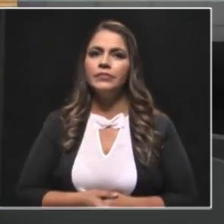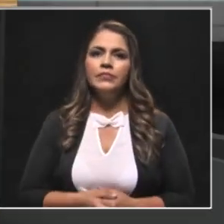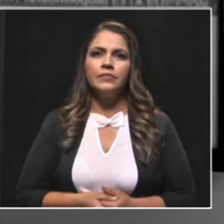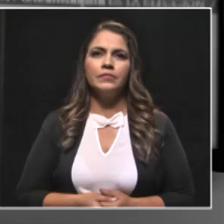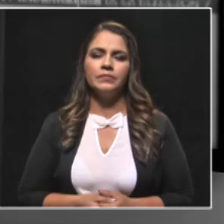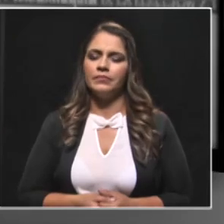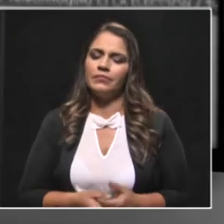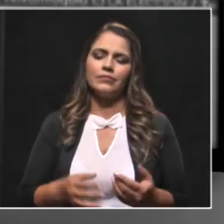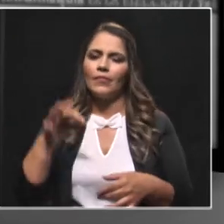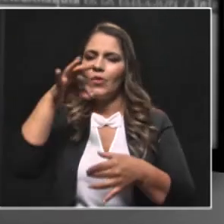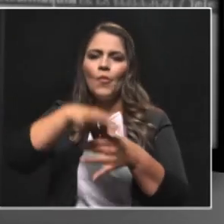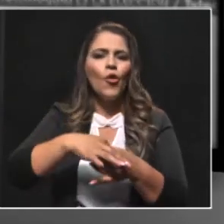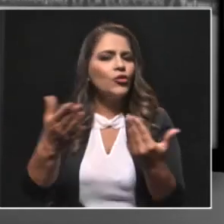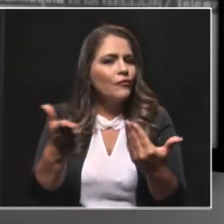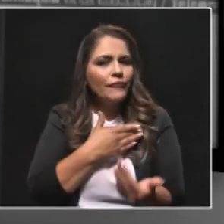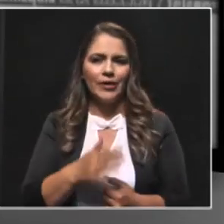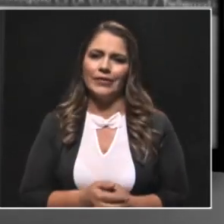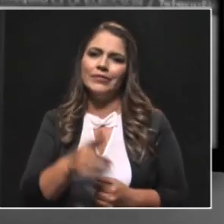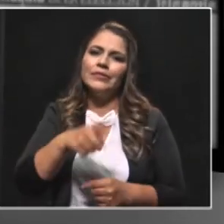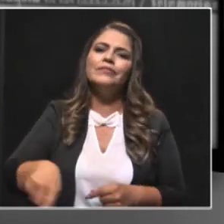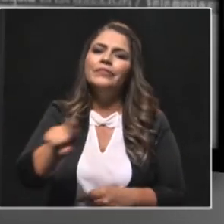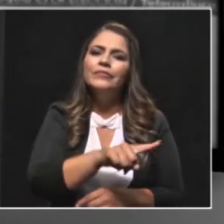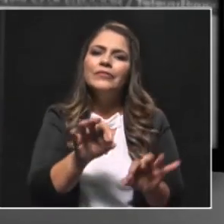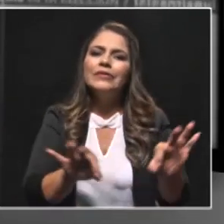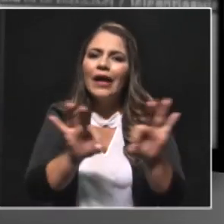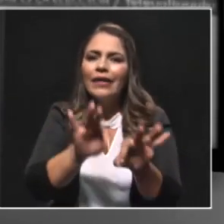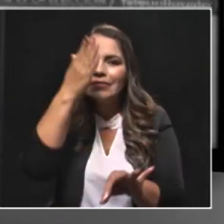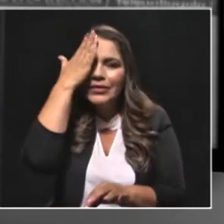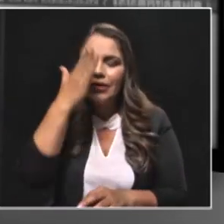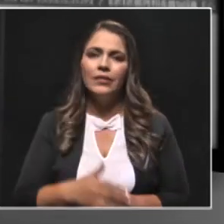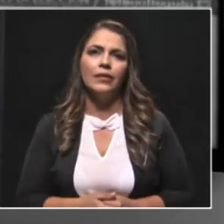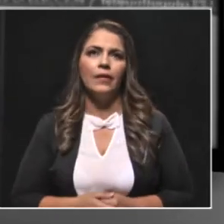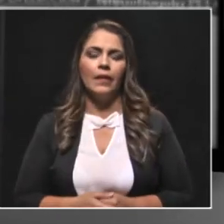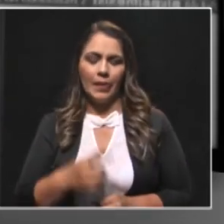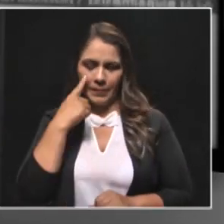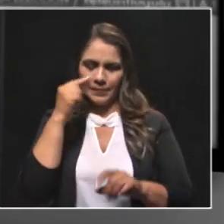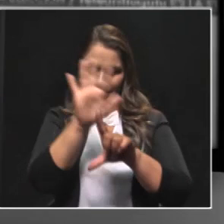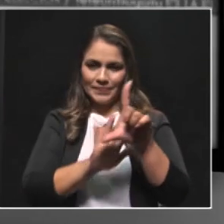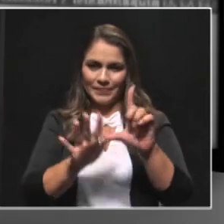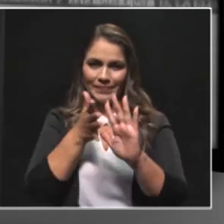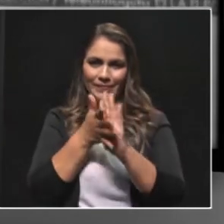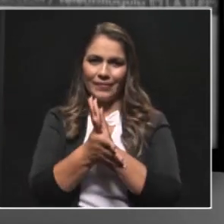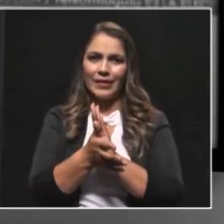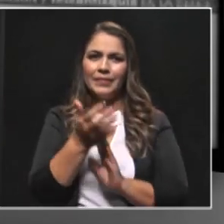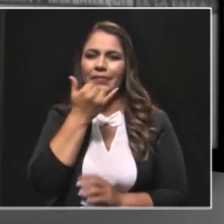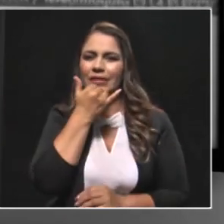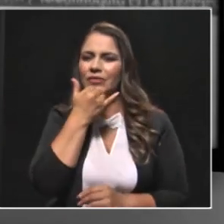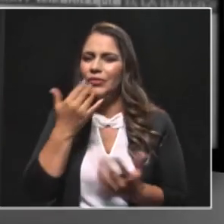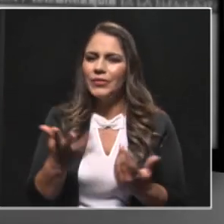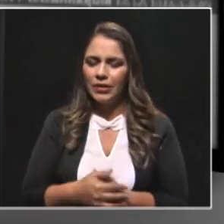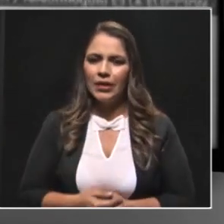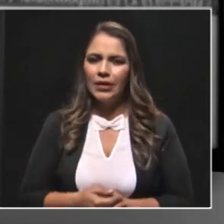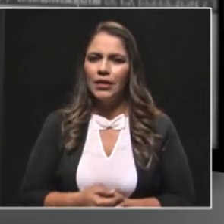el voto, acercar la democracia al ciudadano, ahí está la oportunidad. Pero veamos una nota que preparamos para el programa para